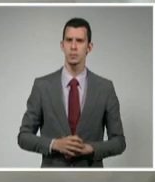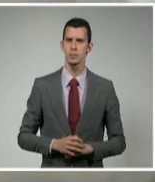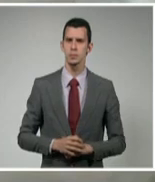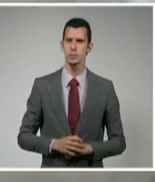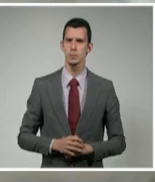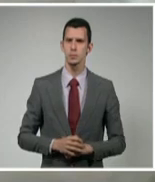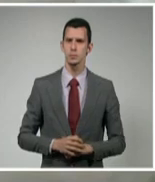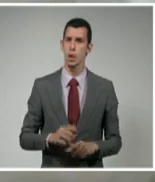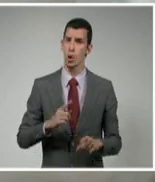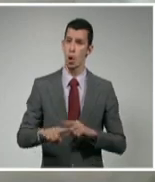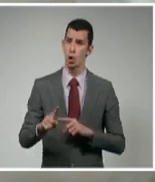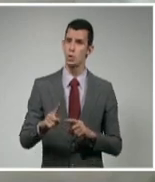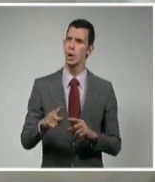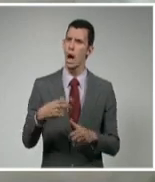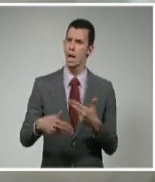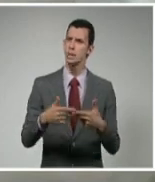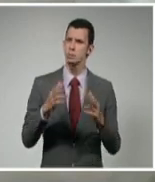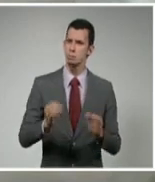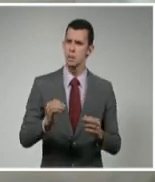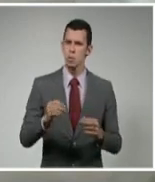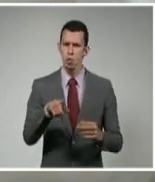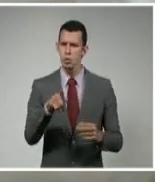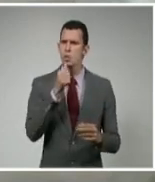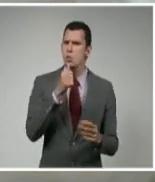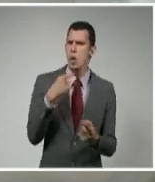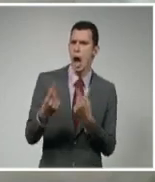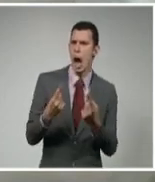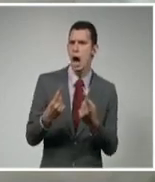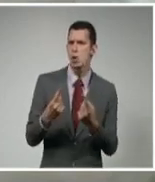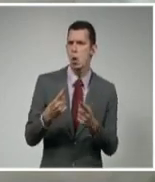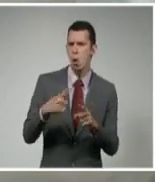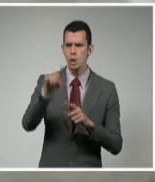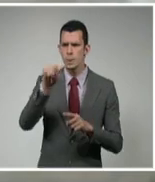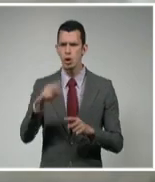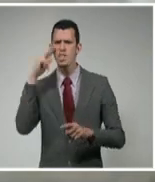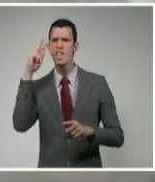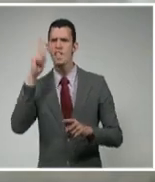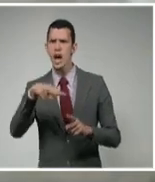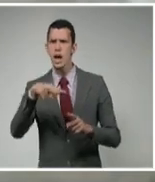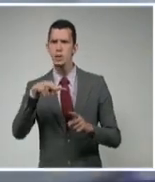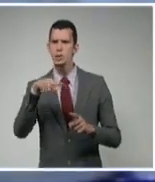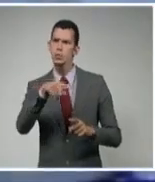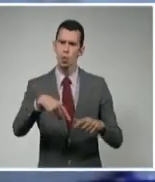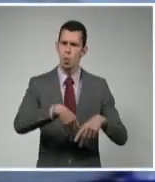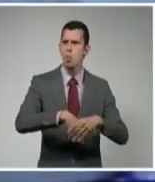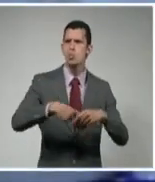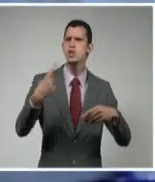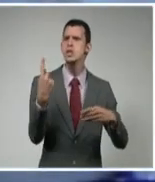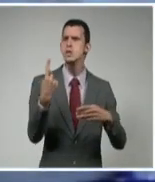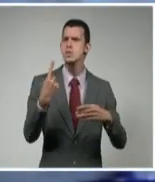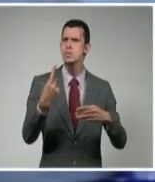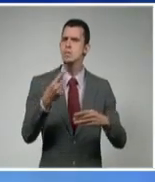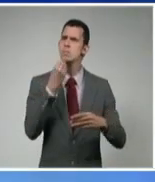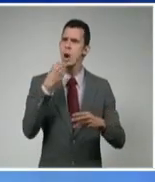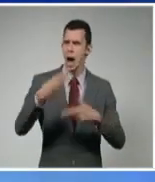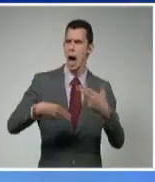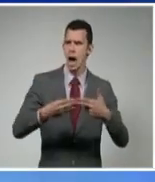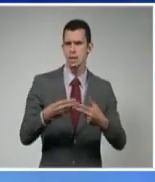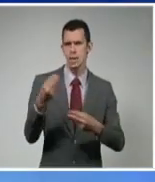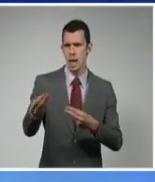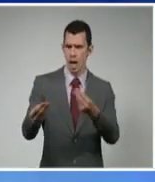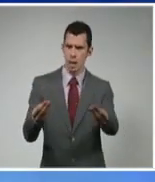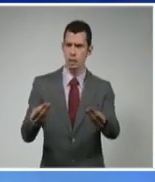blanca para que nosotros, si acaso alguien nos interrumpía, que nosotros nos defendiéramos. Fíjense cómo ambos